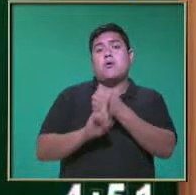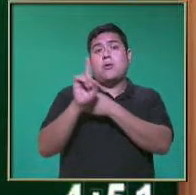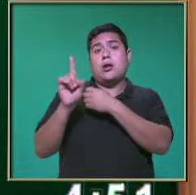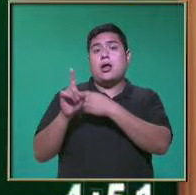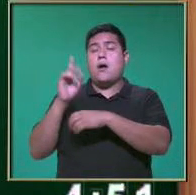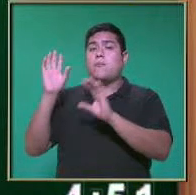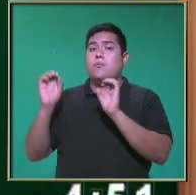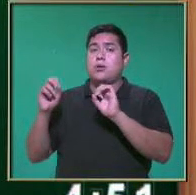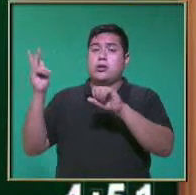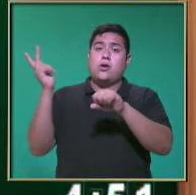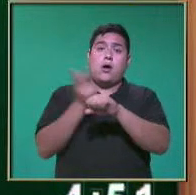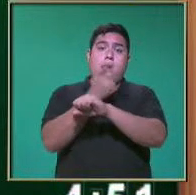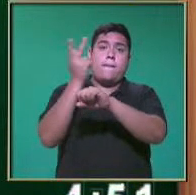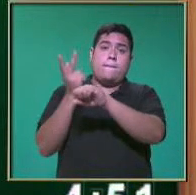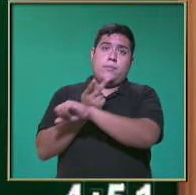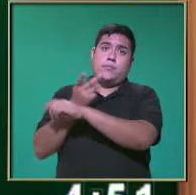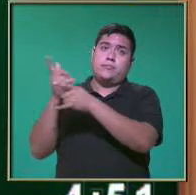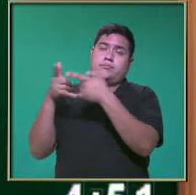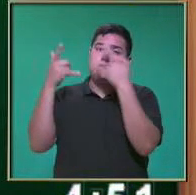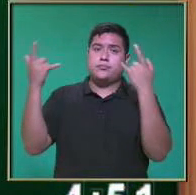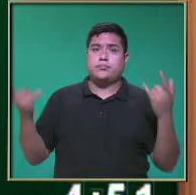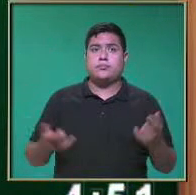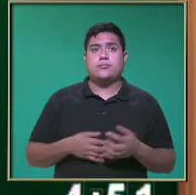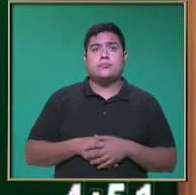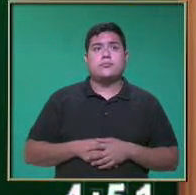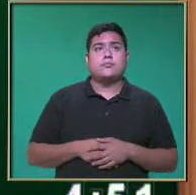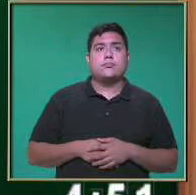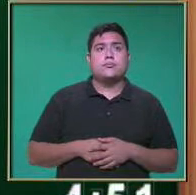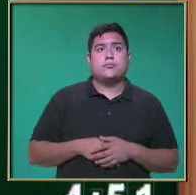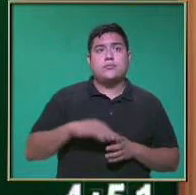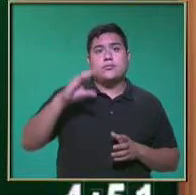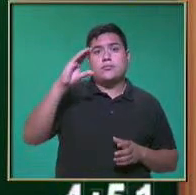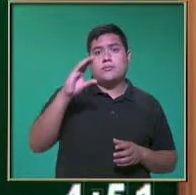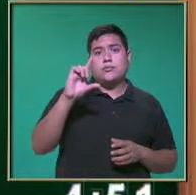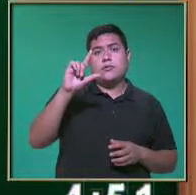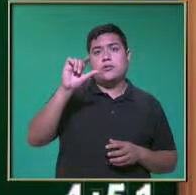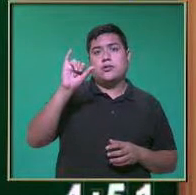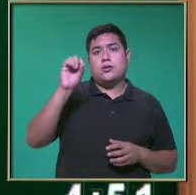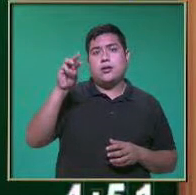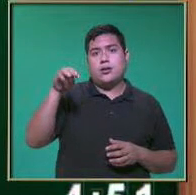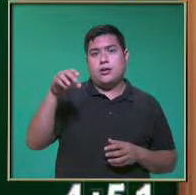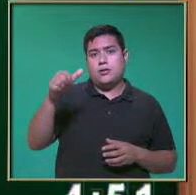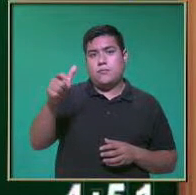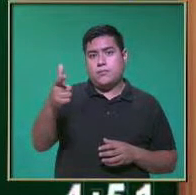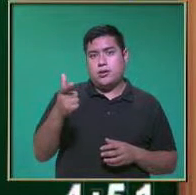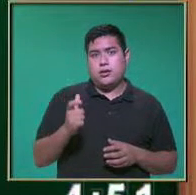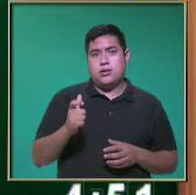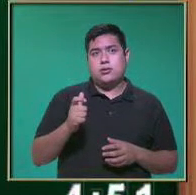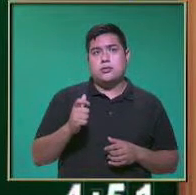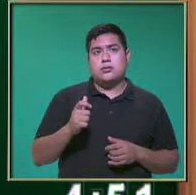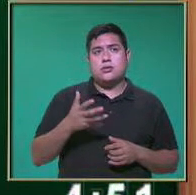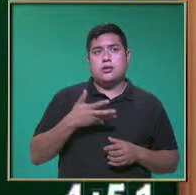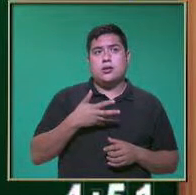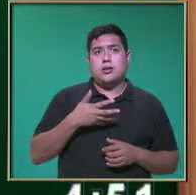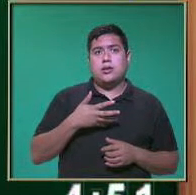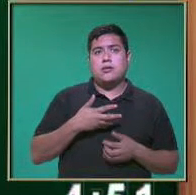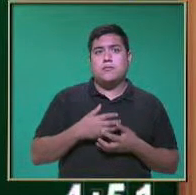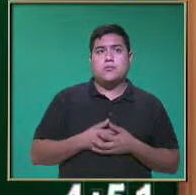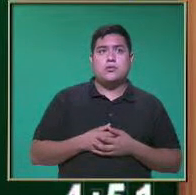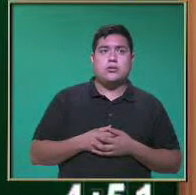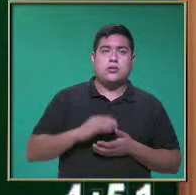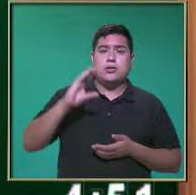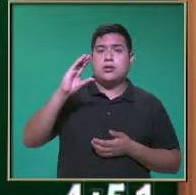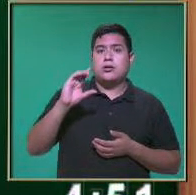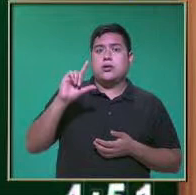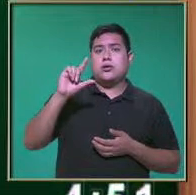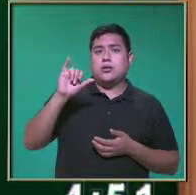las situaciones que ocurren en una historia. Then we have the climax. Tenemos por último, perdón, tenemos en la parte media, the